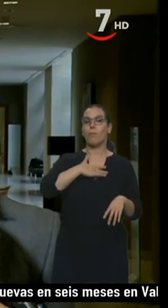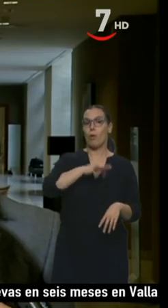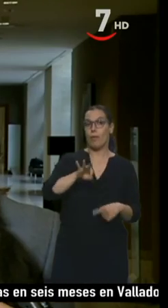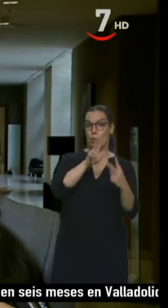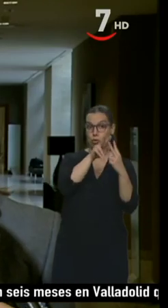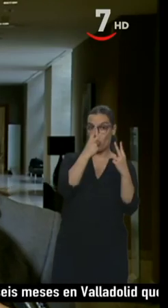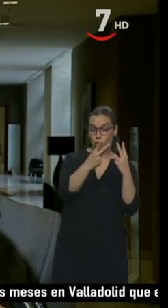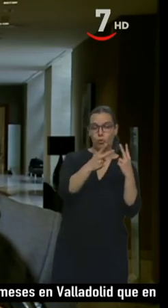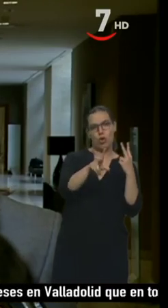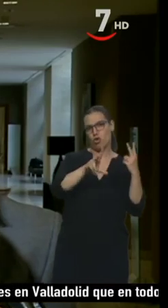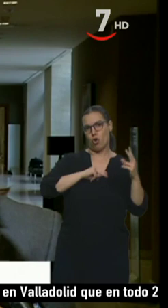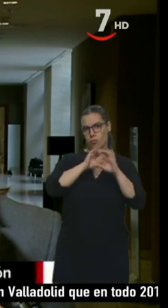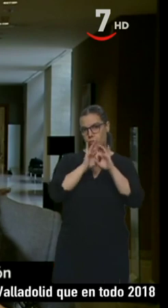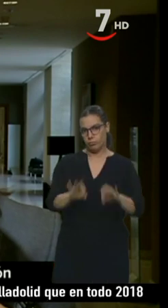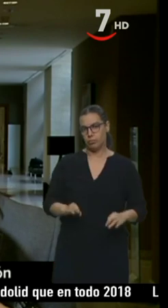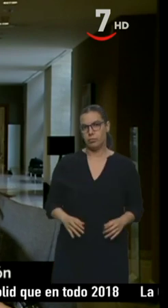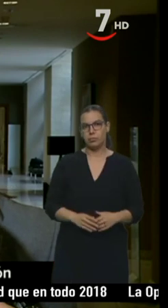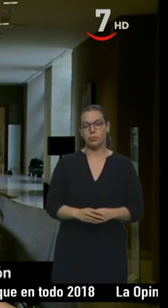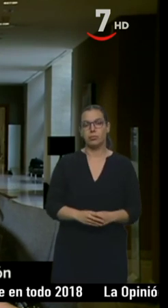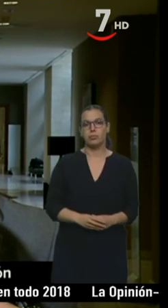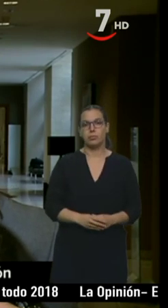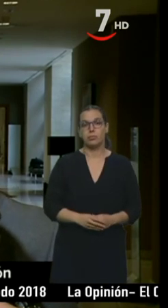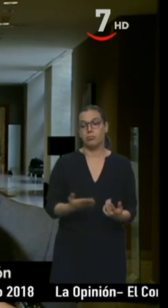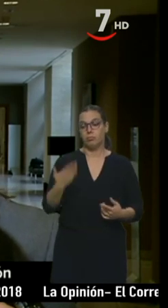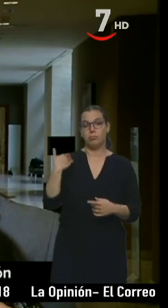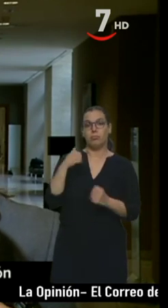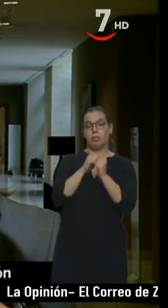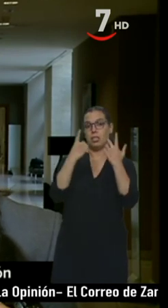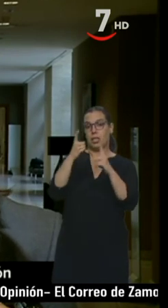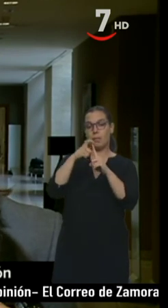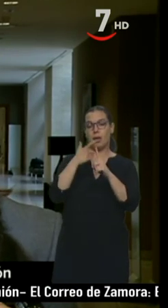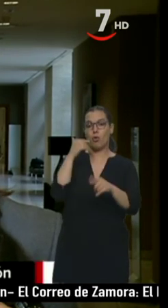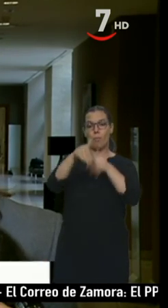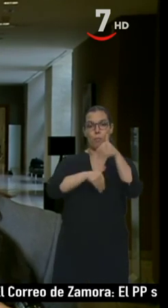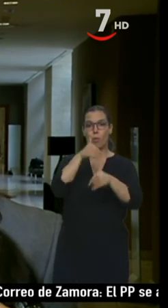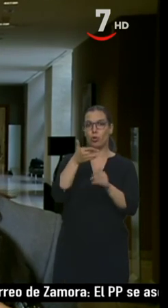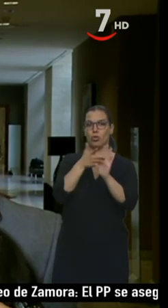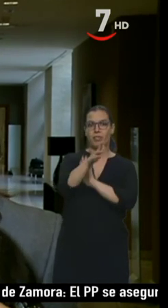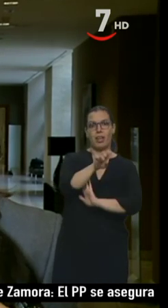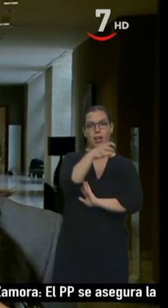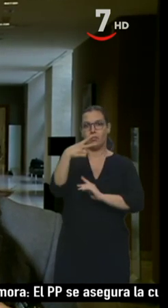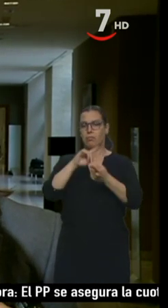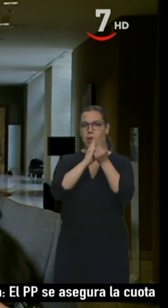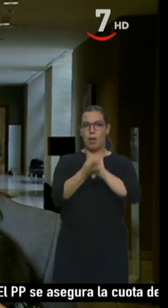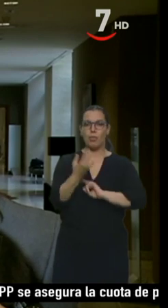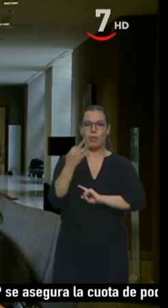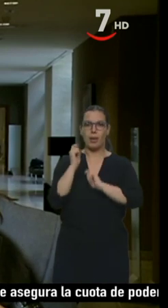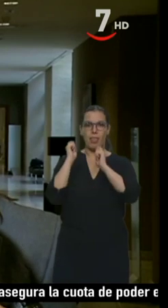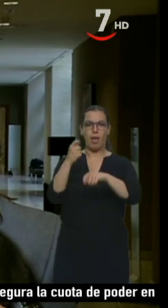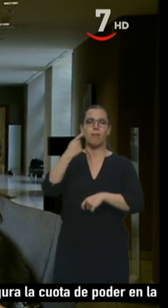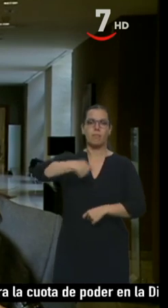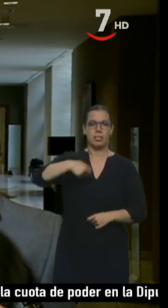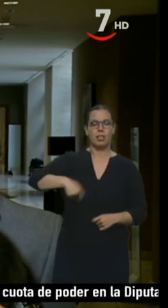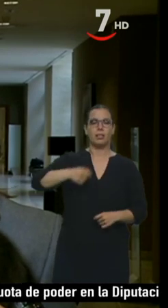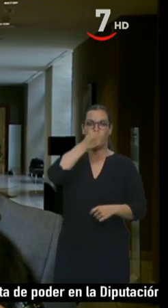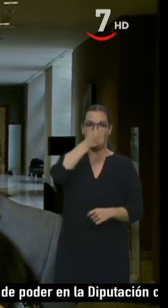comunidad autónoma votó cambio el pasado 26 de mayo y nosotros entendemos que debería ser el candidato socialista quien ocupase la presidencia de la